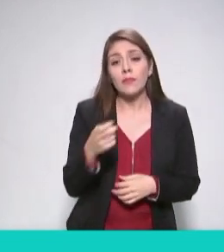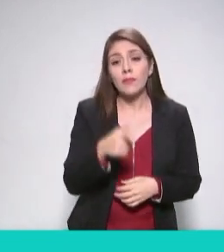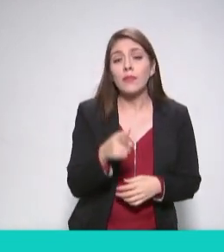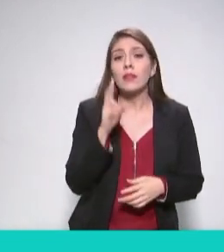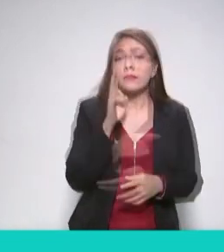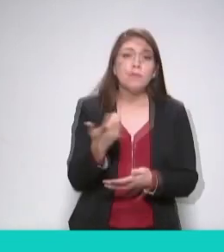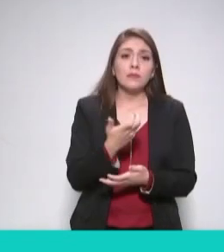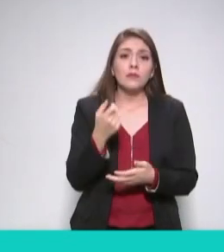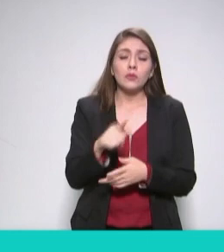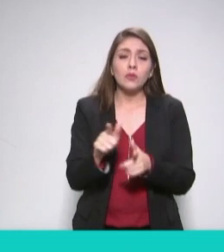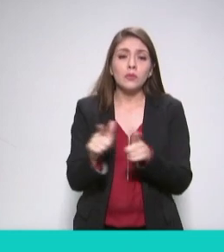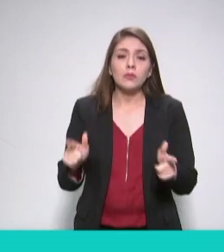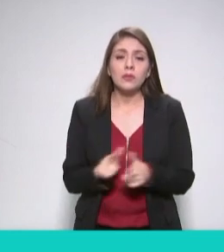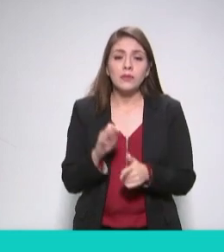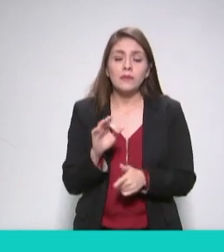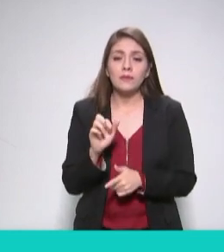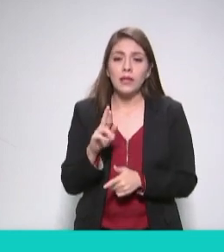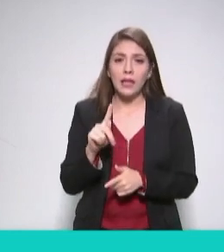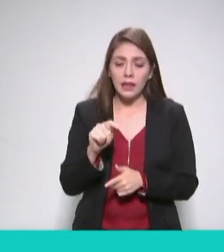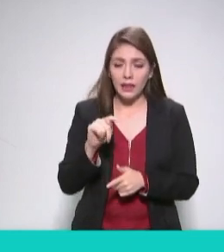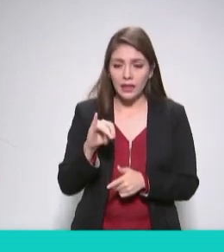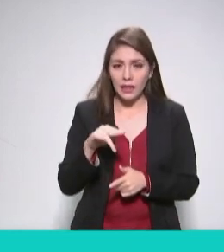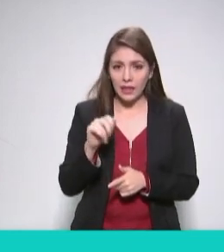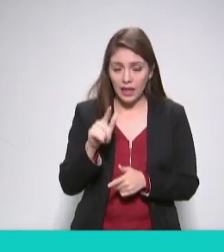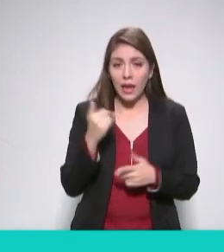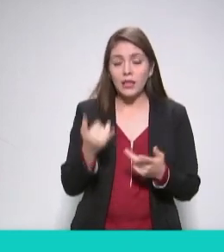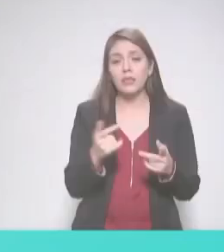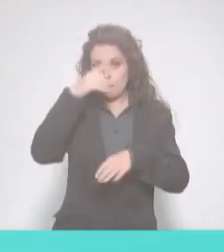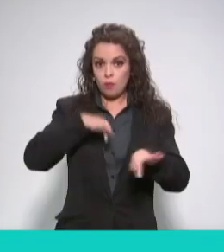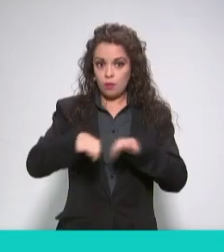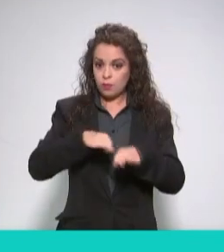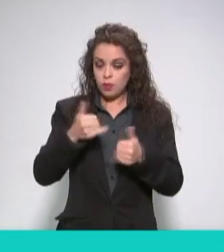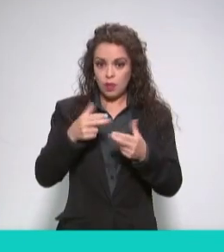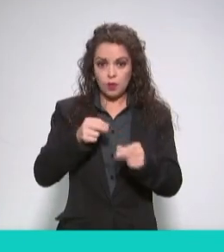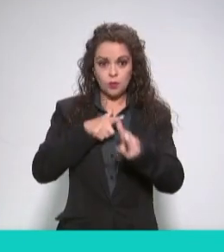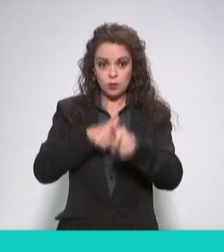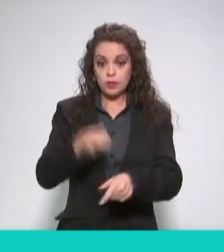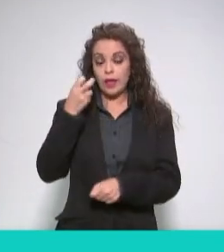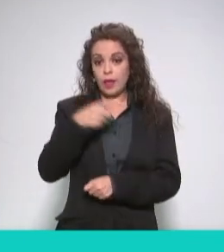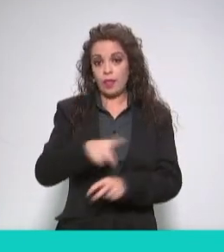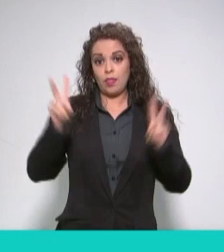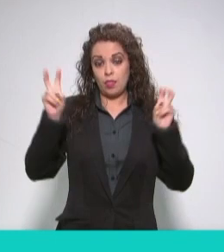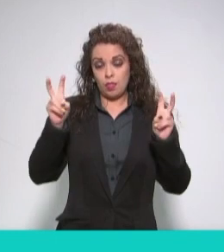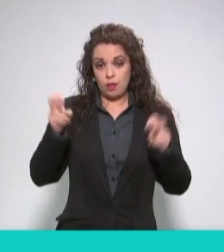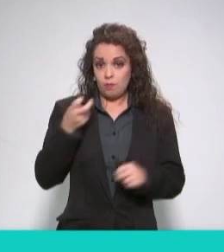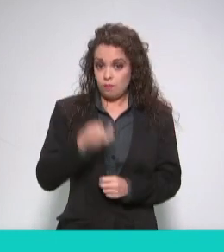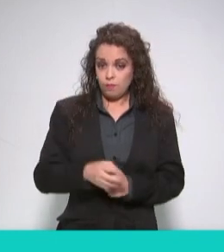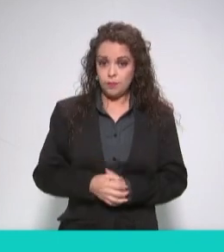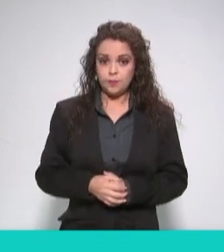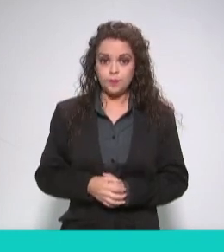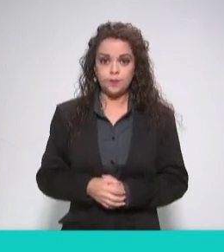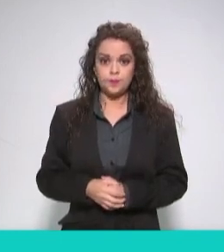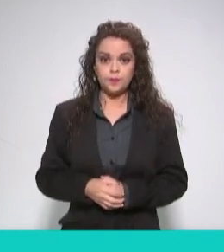pmx pacifico concluyendo que sería legítimo dar acceso a la documentación muchas son las preguntas que pueden tenerse o que